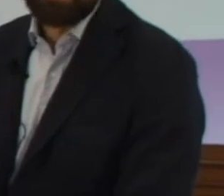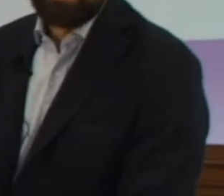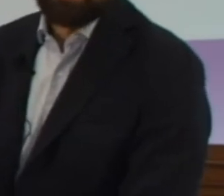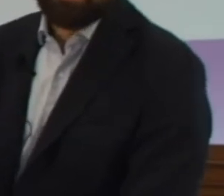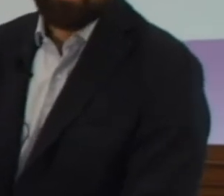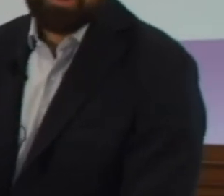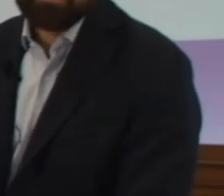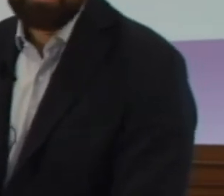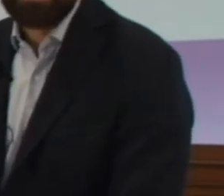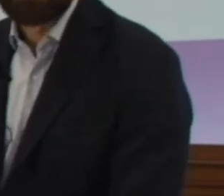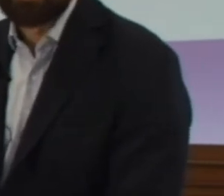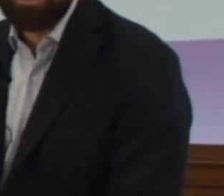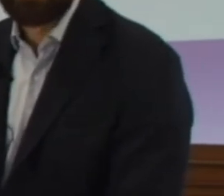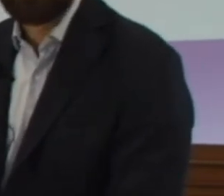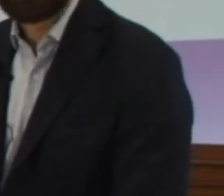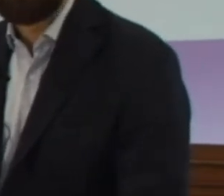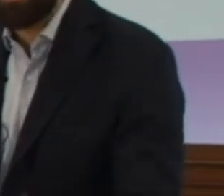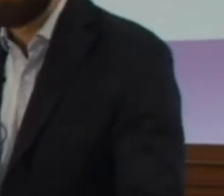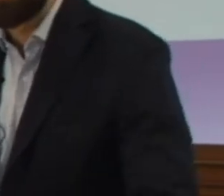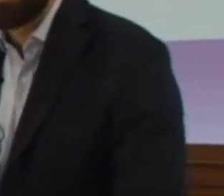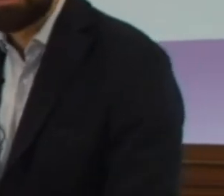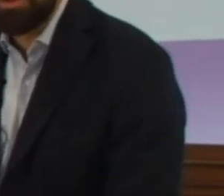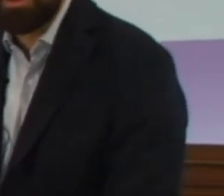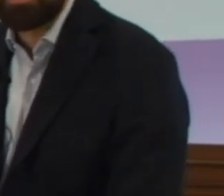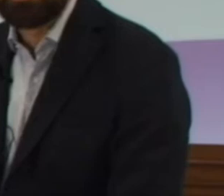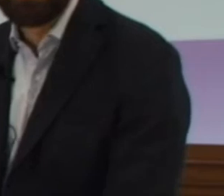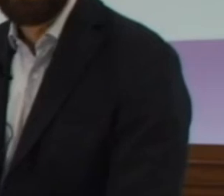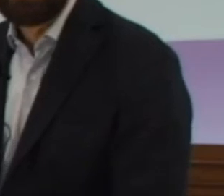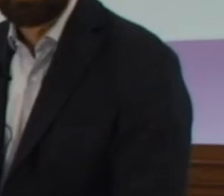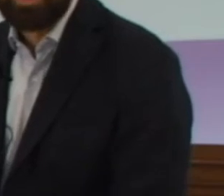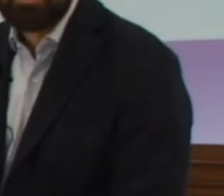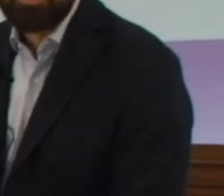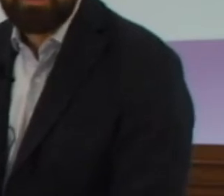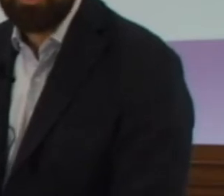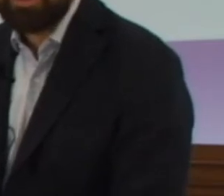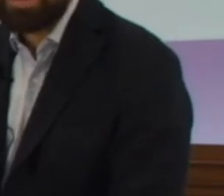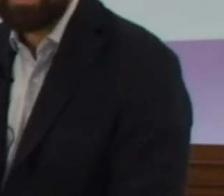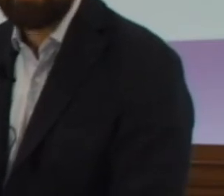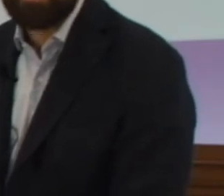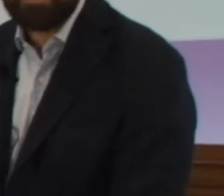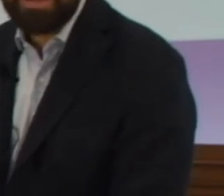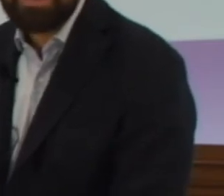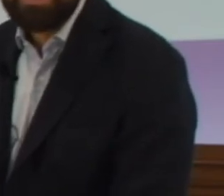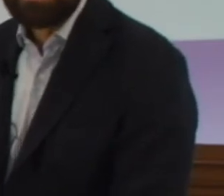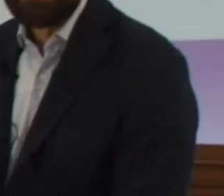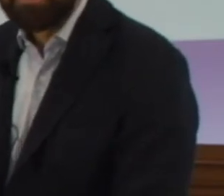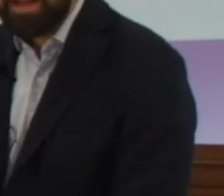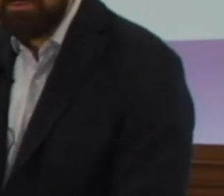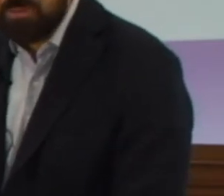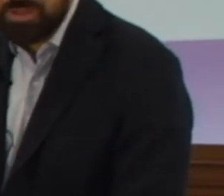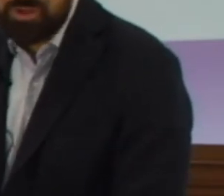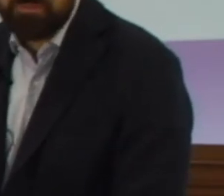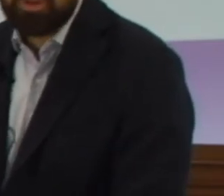El día de hoy les sugiero que no se aparten de esa transmisión. Tocaremos un tema muy interesante, pero además se